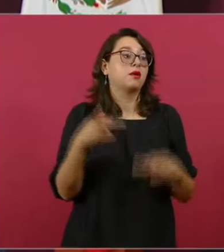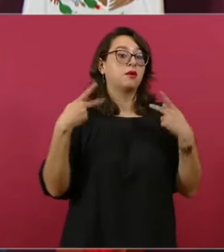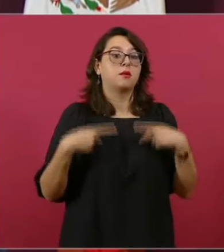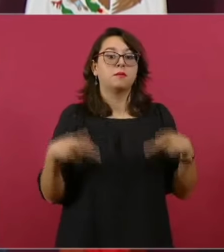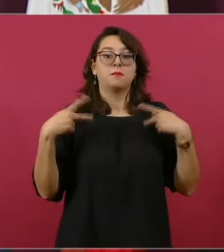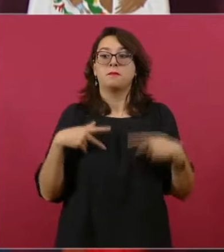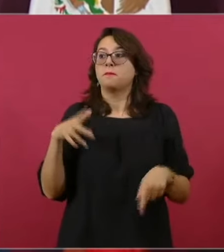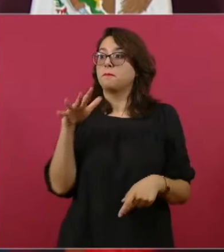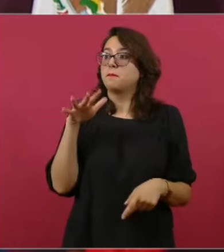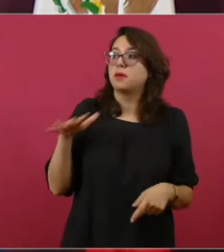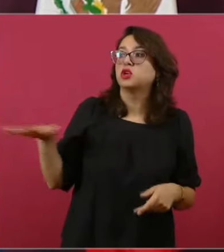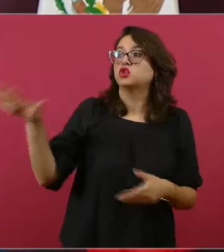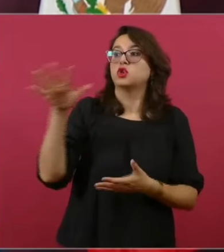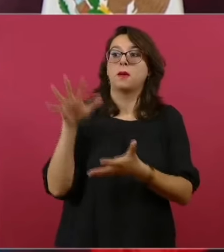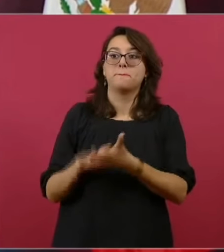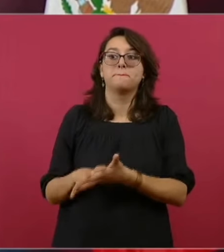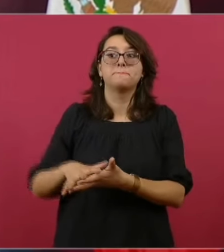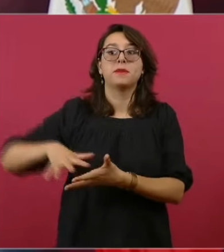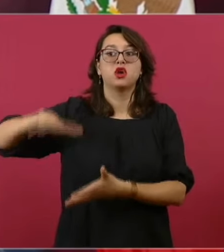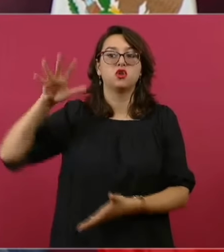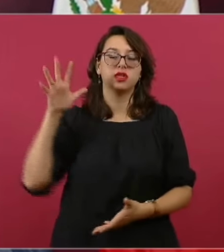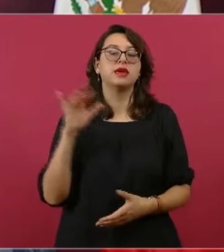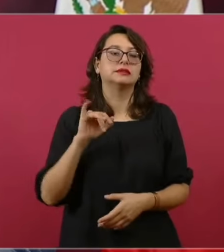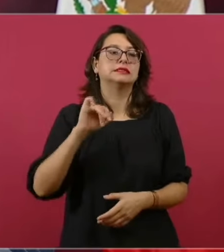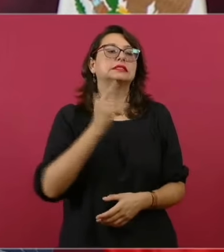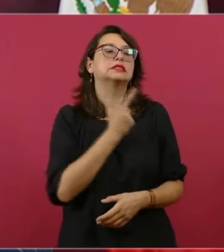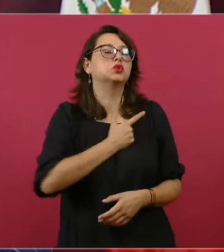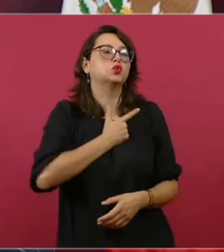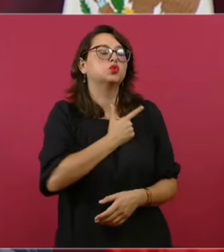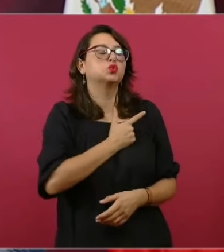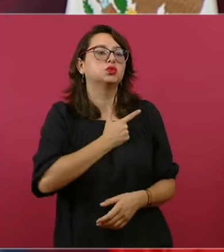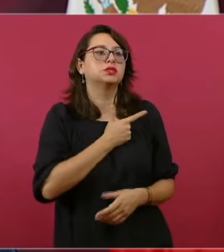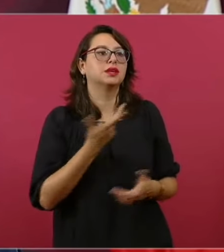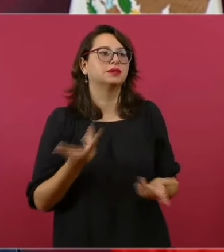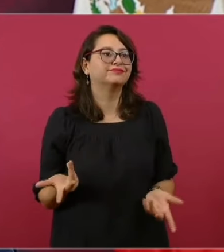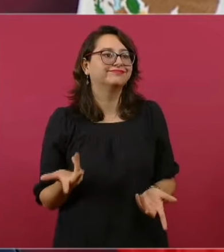Que había que mejor poner a trabajar, ¿no?, al adulto mayor, decía Fox.